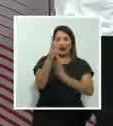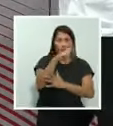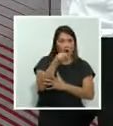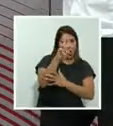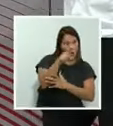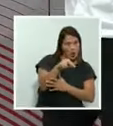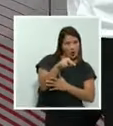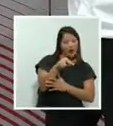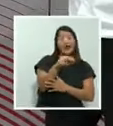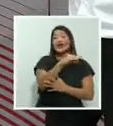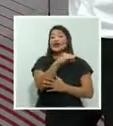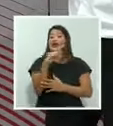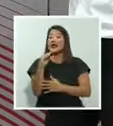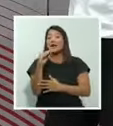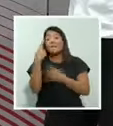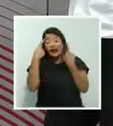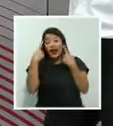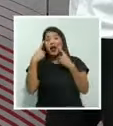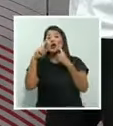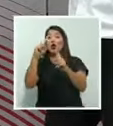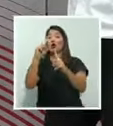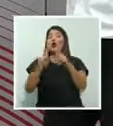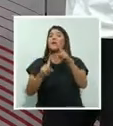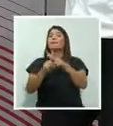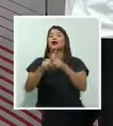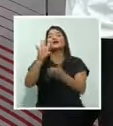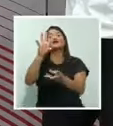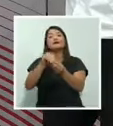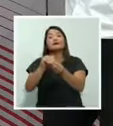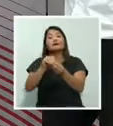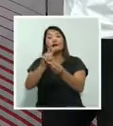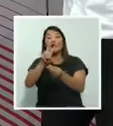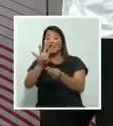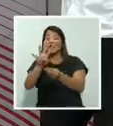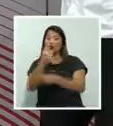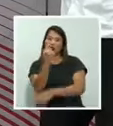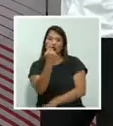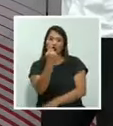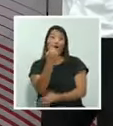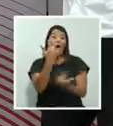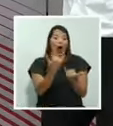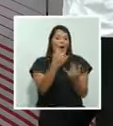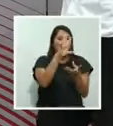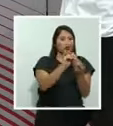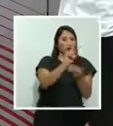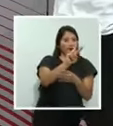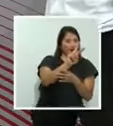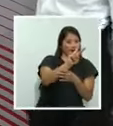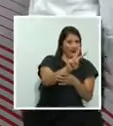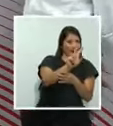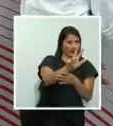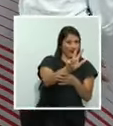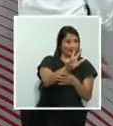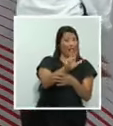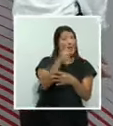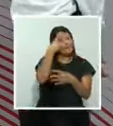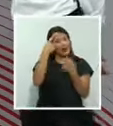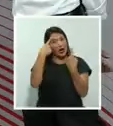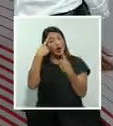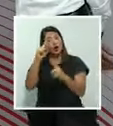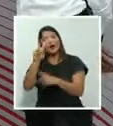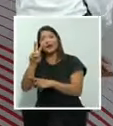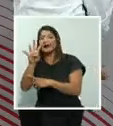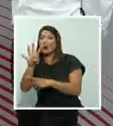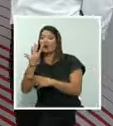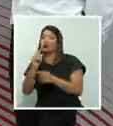la posibilidad para llegar a 24 es de que le salga solo el 1. Usted decide si se retira con los 700,000. No, me